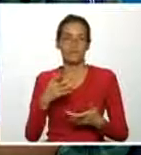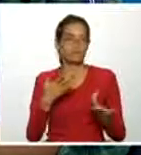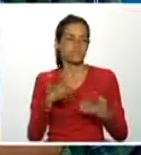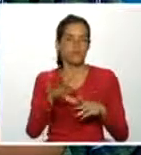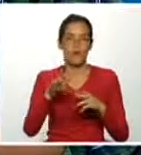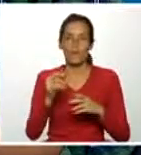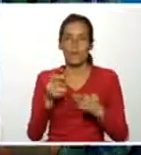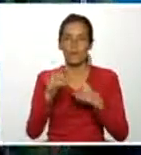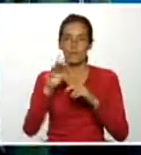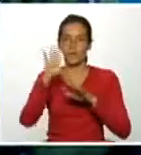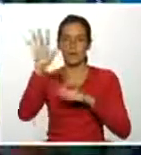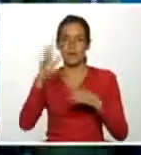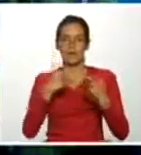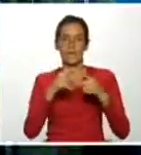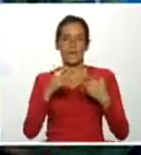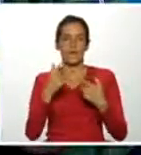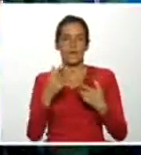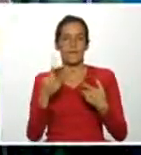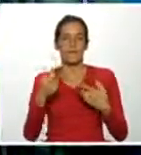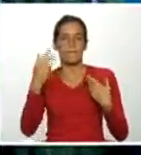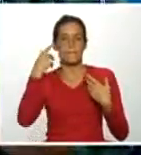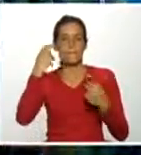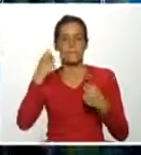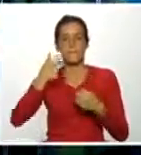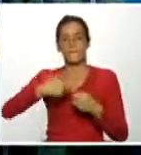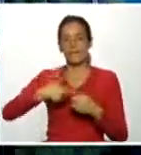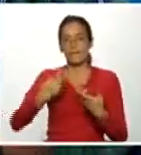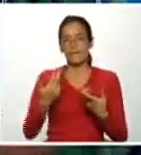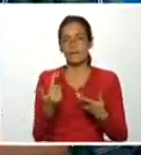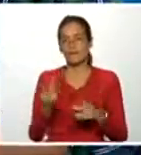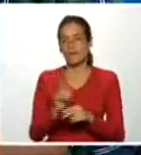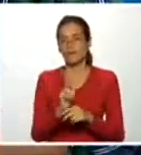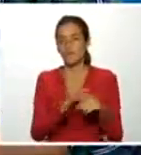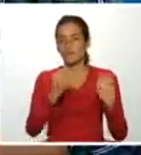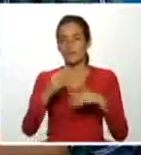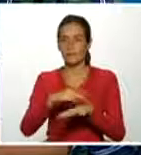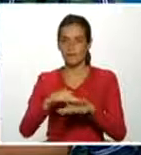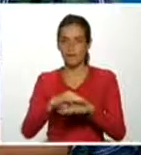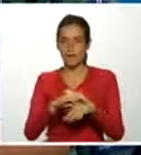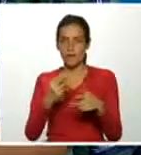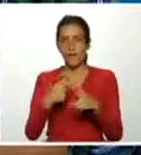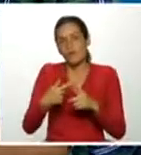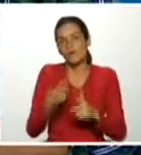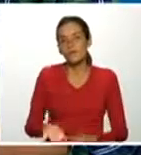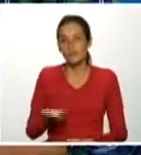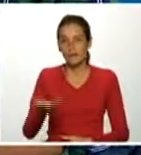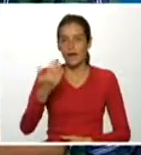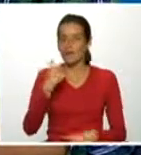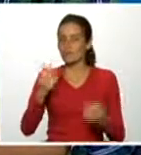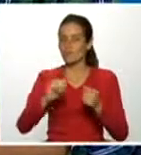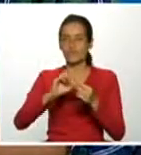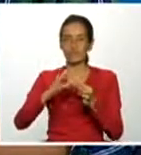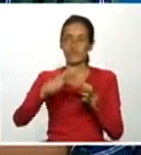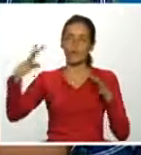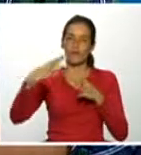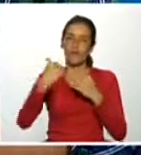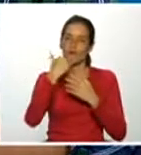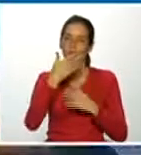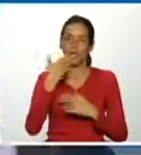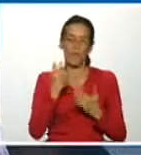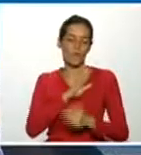dentro de esos sistemas que se usan en PDVSA, que se usan en CANTV, que se usan en los ministerios. O sea, Bachaco busca fundamentalmente romper con ese cordón umbilical.